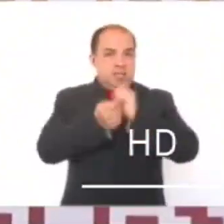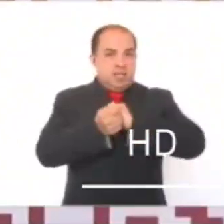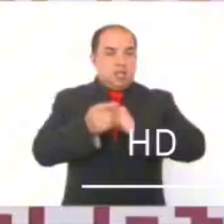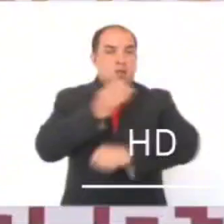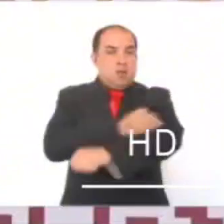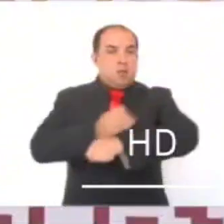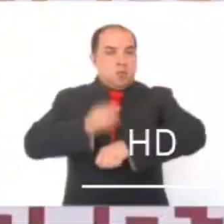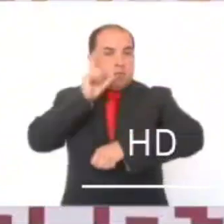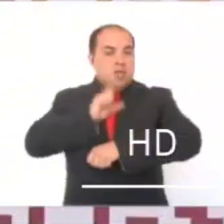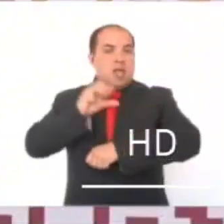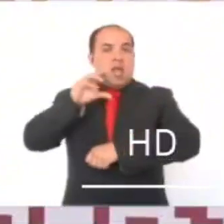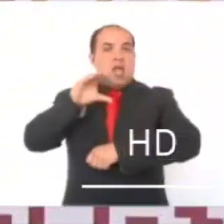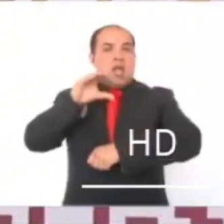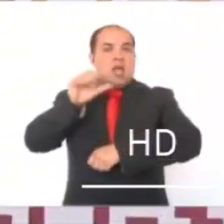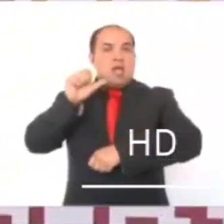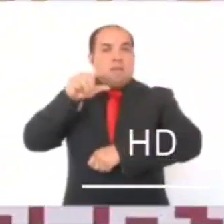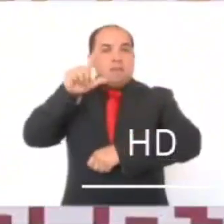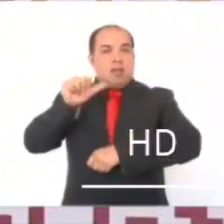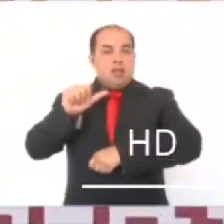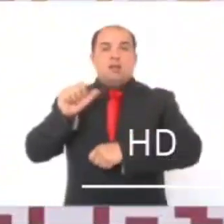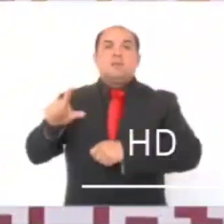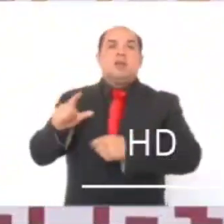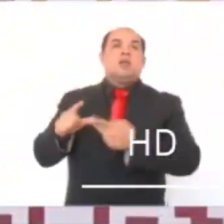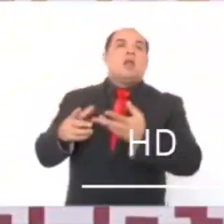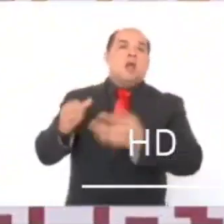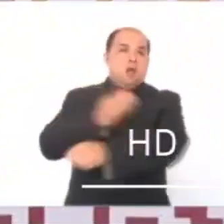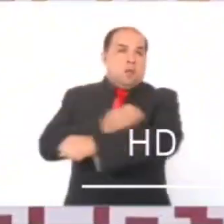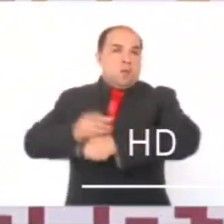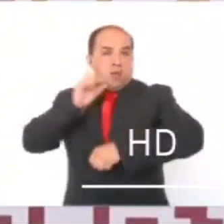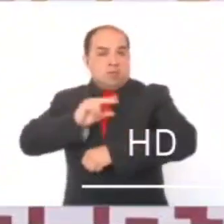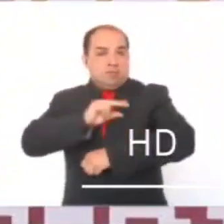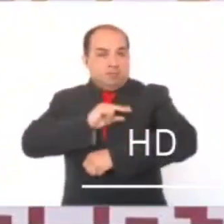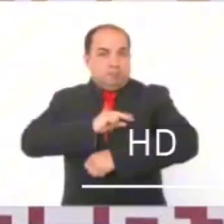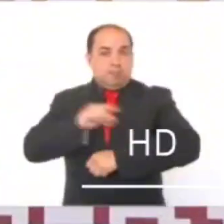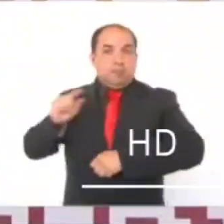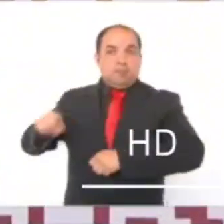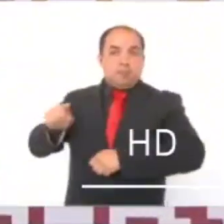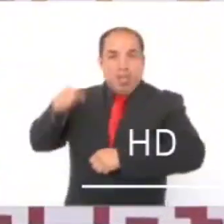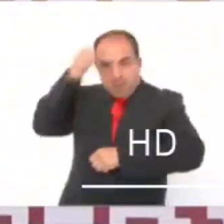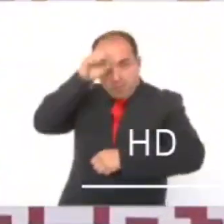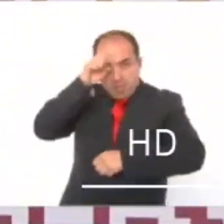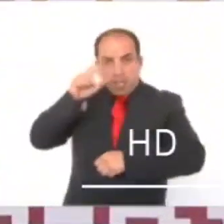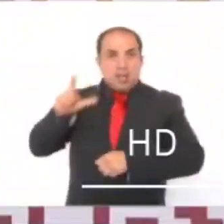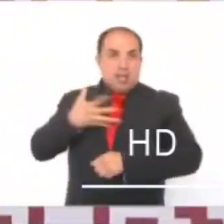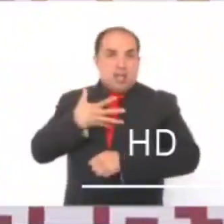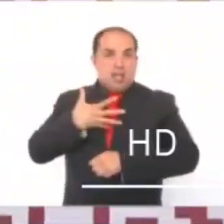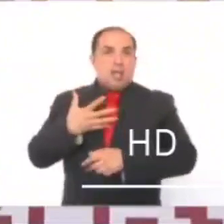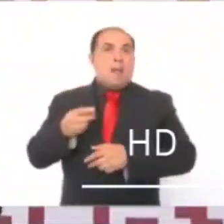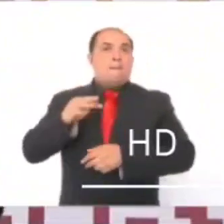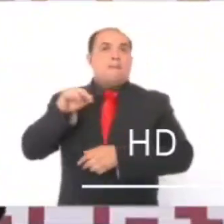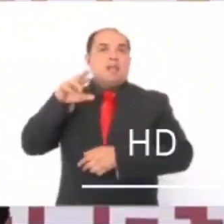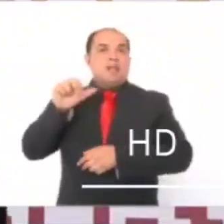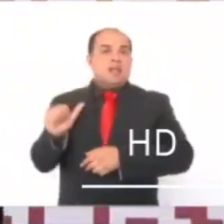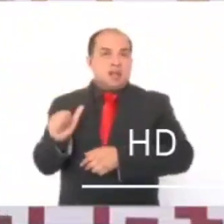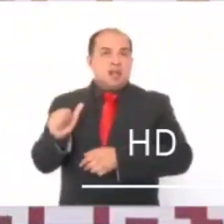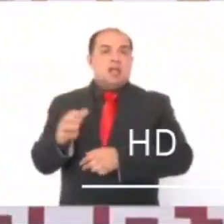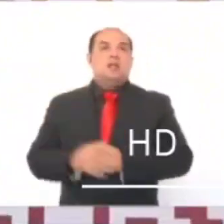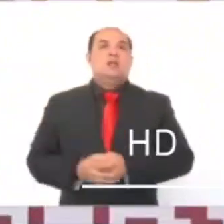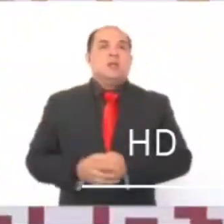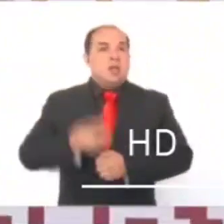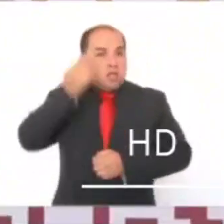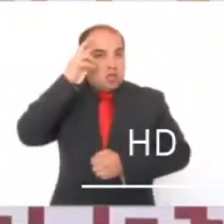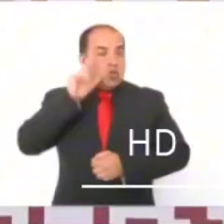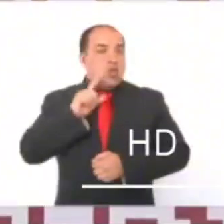y a las estimadas especialistas, la doctora Diana Cristal González, que además lleva el caso de María Elena Ríos, y a la